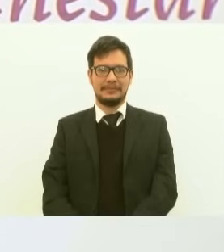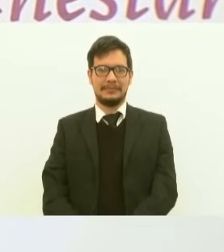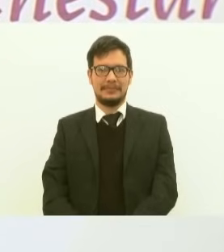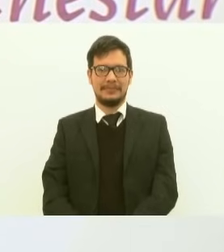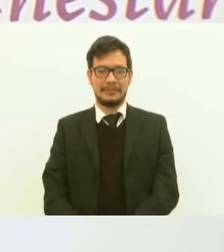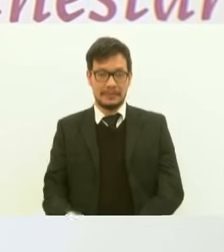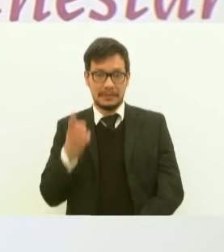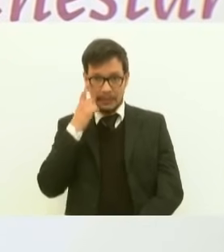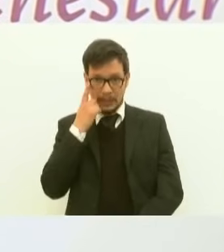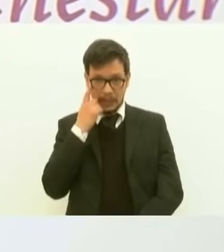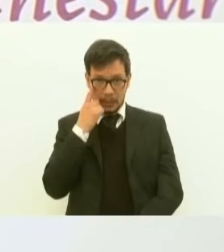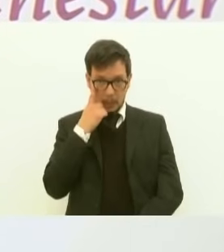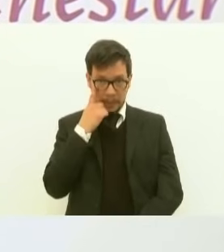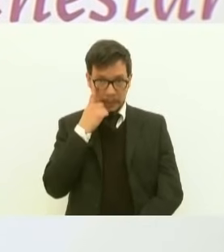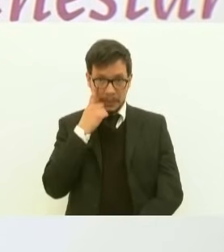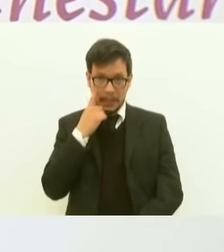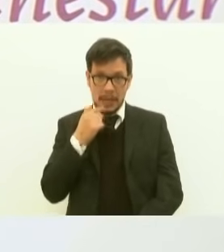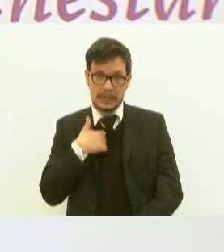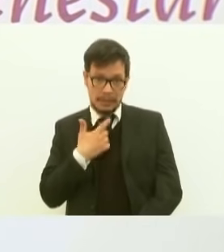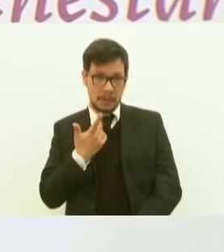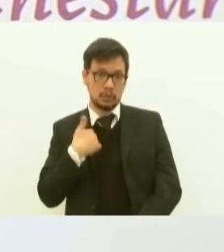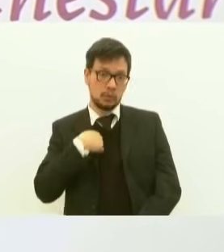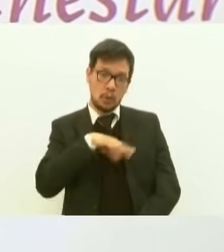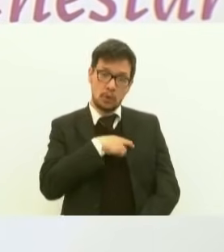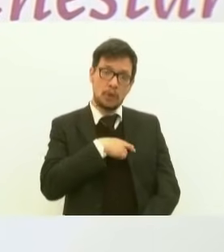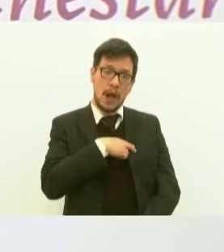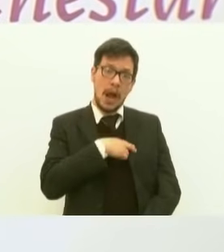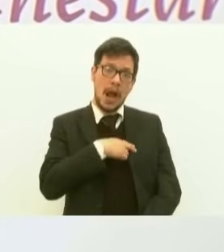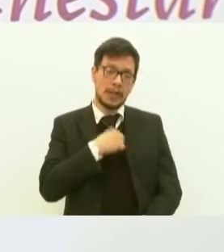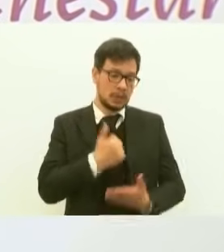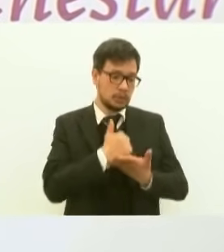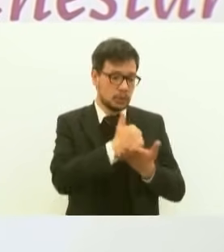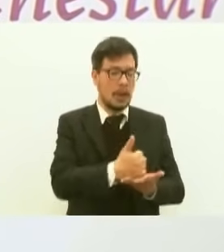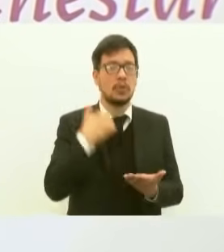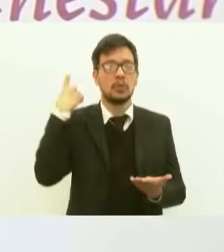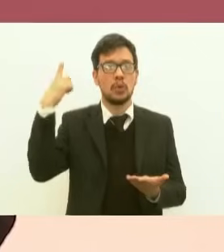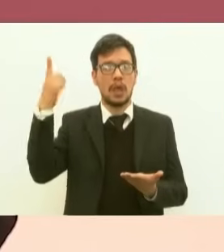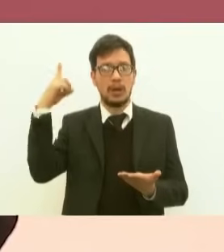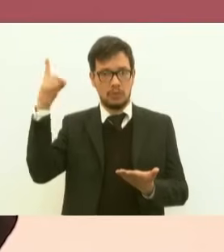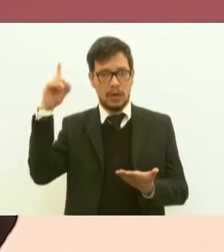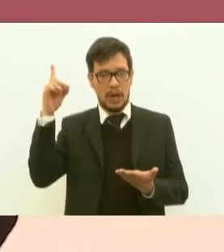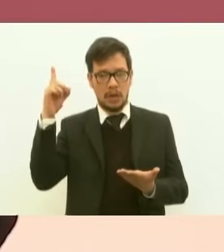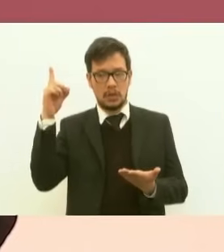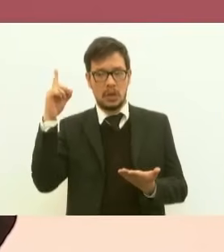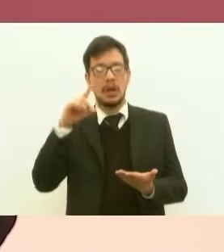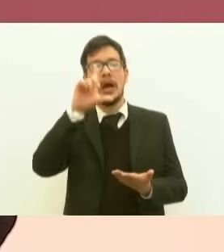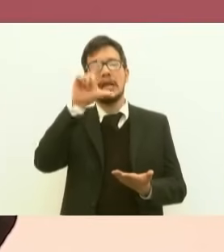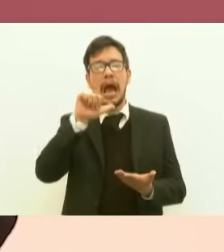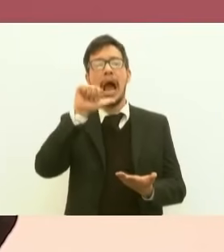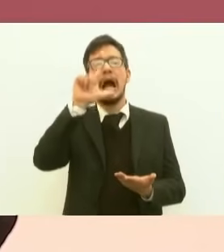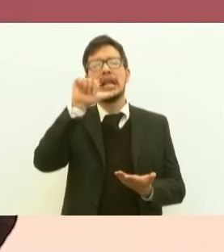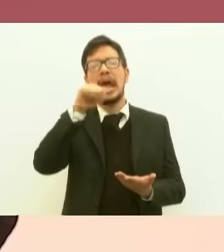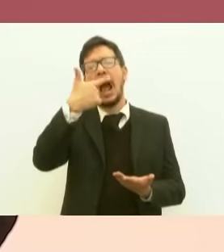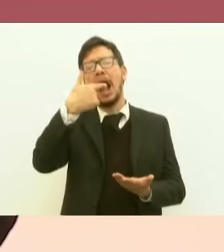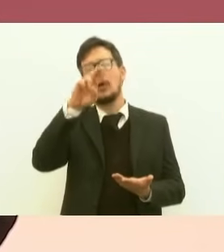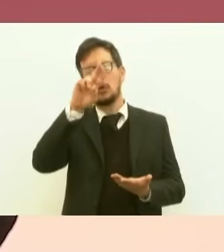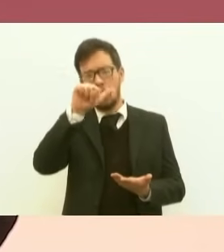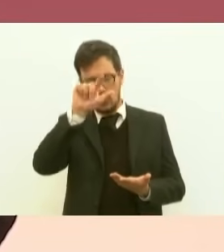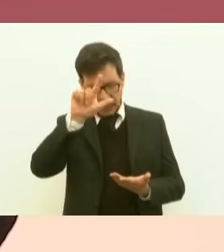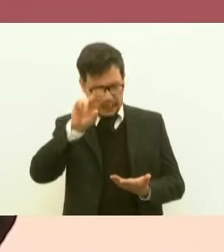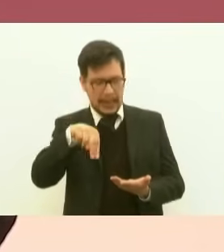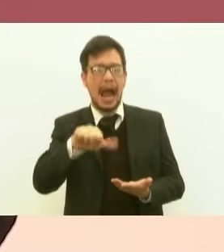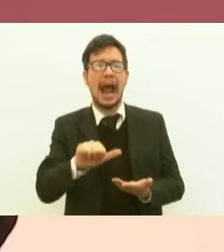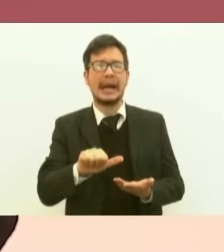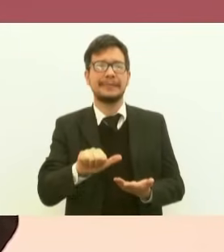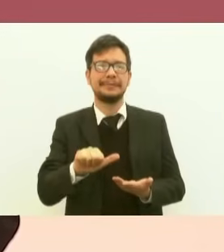estamos ayudando bastante a Durango. Lo que se está haciendo en la laguna con agua saludable para la laguna